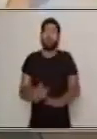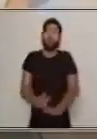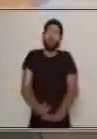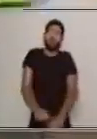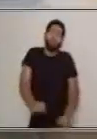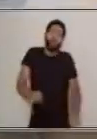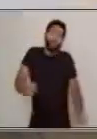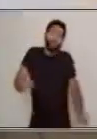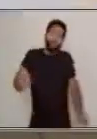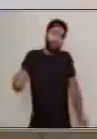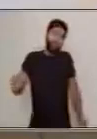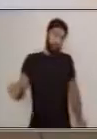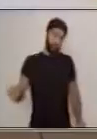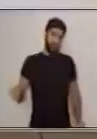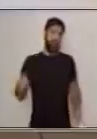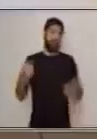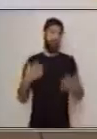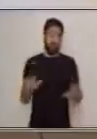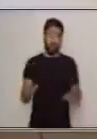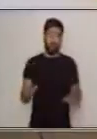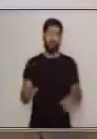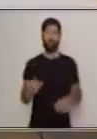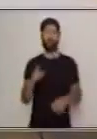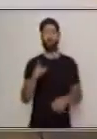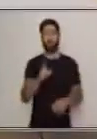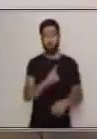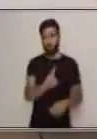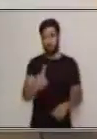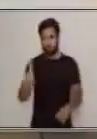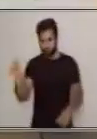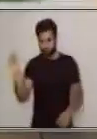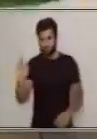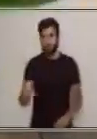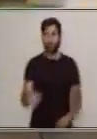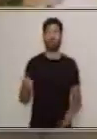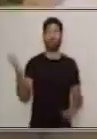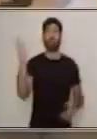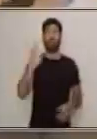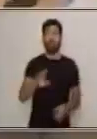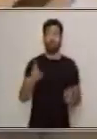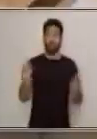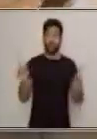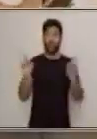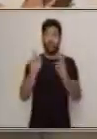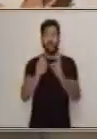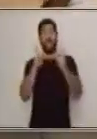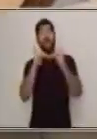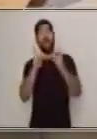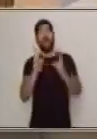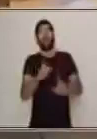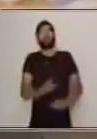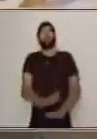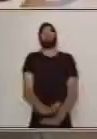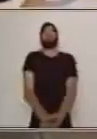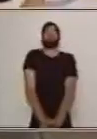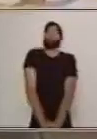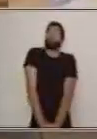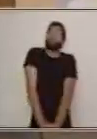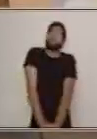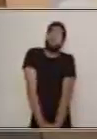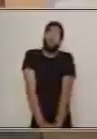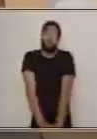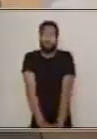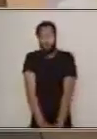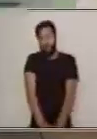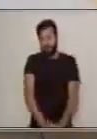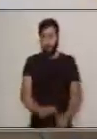estiró y pasó de largo. Luego ambos se encontraron y se estiraron muy